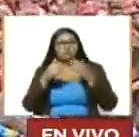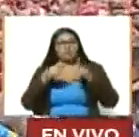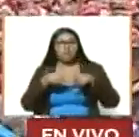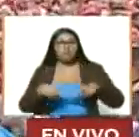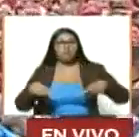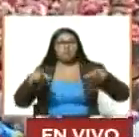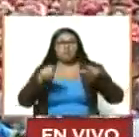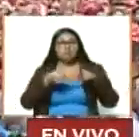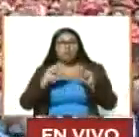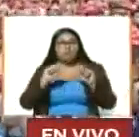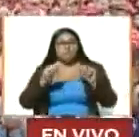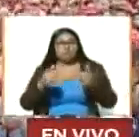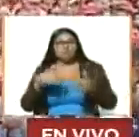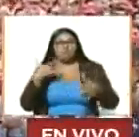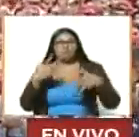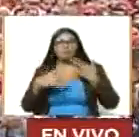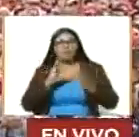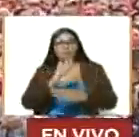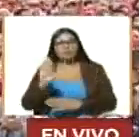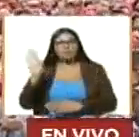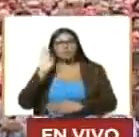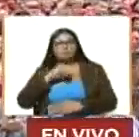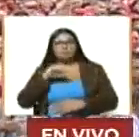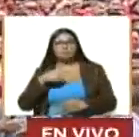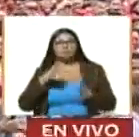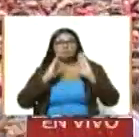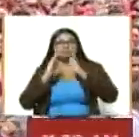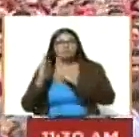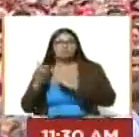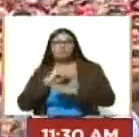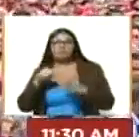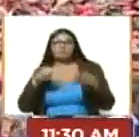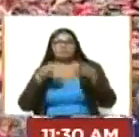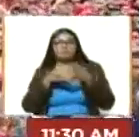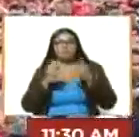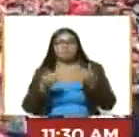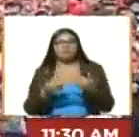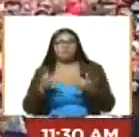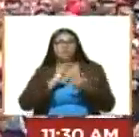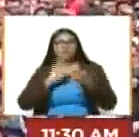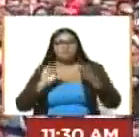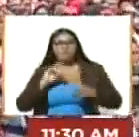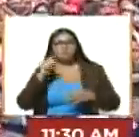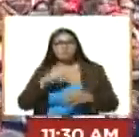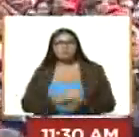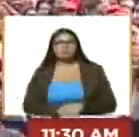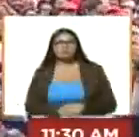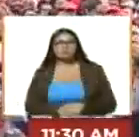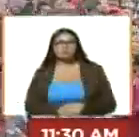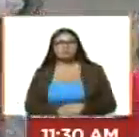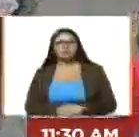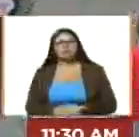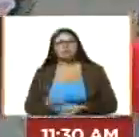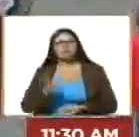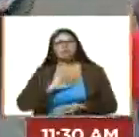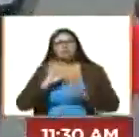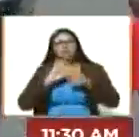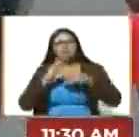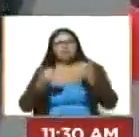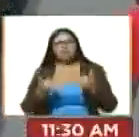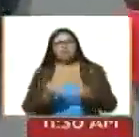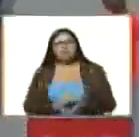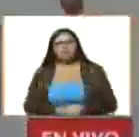para dar inicio a este acto de juramentación de las estructuras del Partido Socialista Unido de Venezuela, que desde el pasado 2